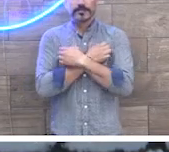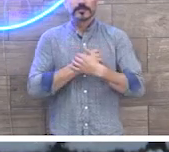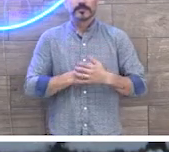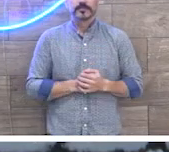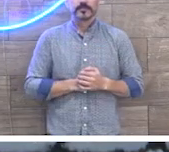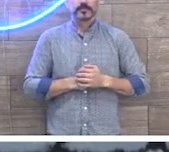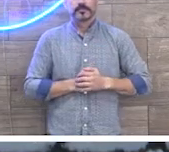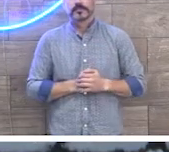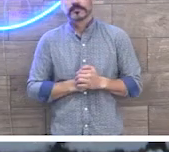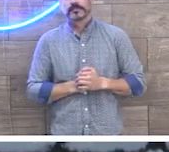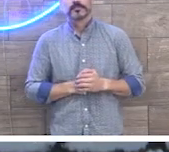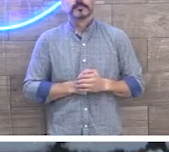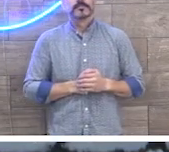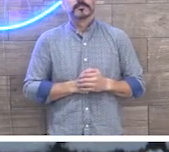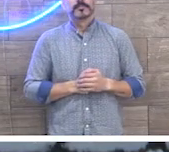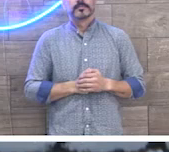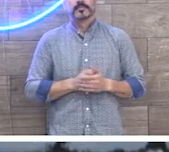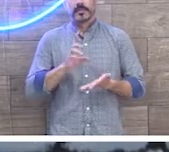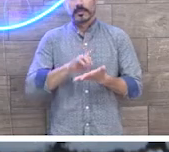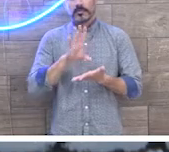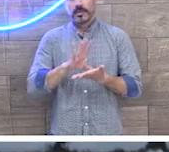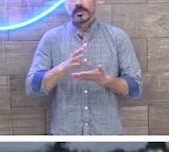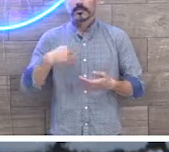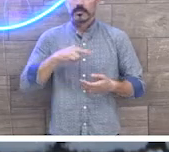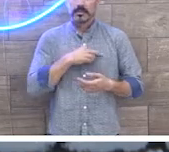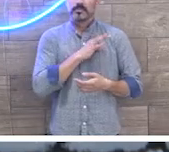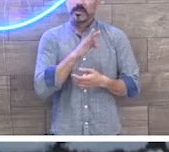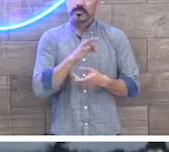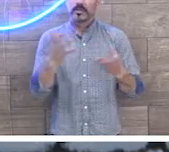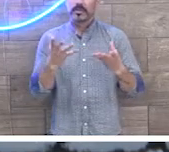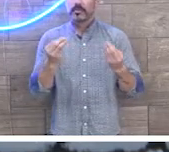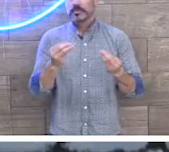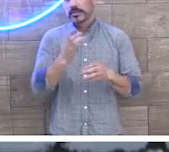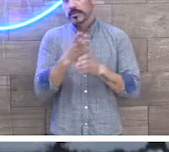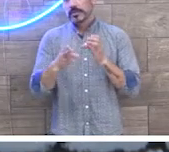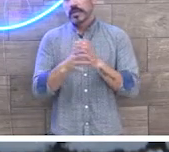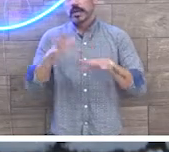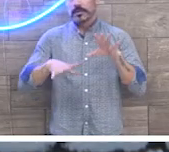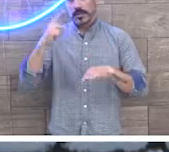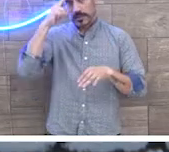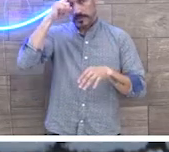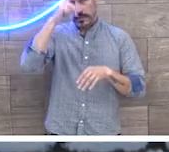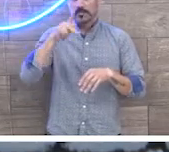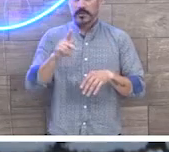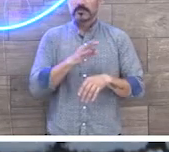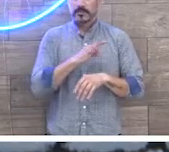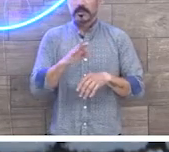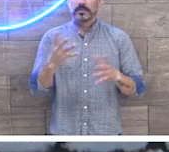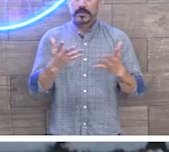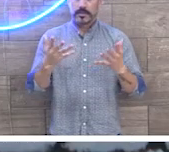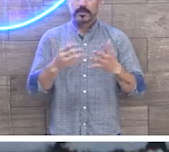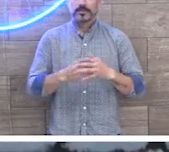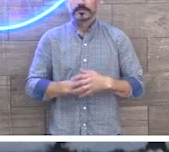capacidades de que nos permite la discapacidad, pues incorporarnos en diferentes escenarios educativos. Y yo